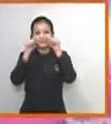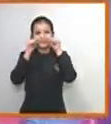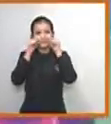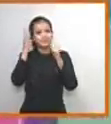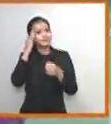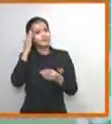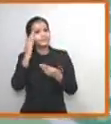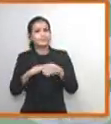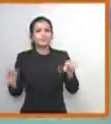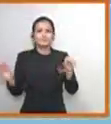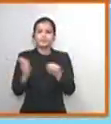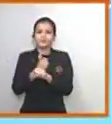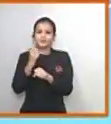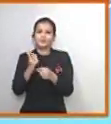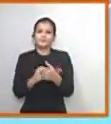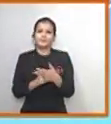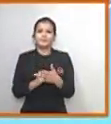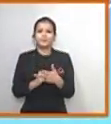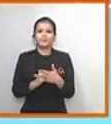primer número ganador, suerte.